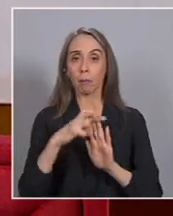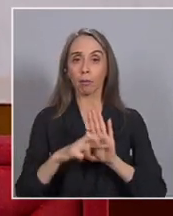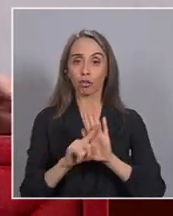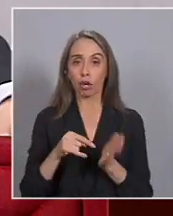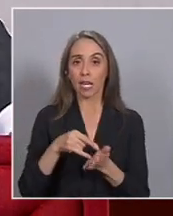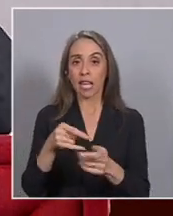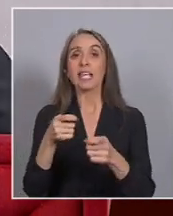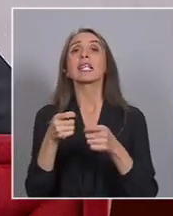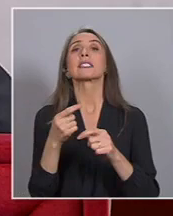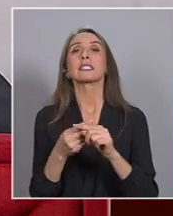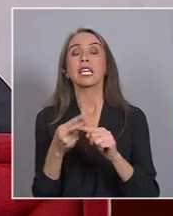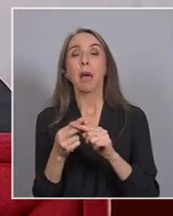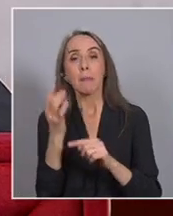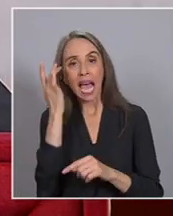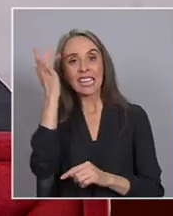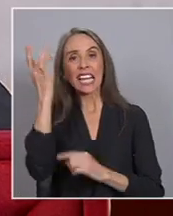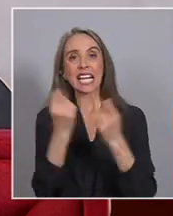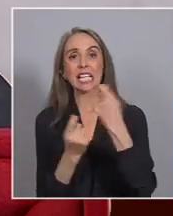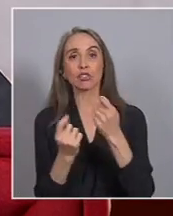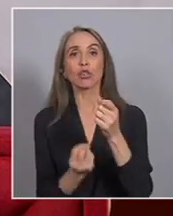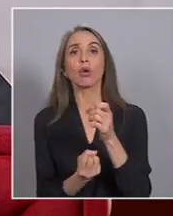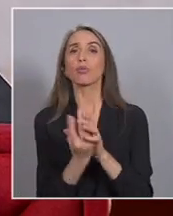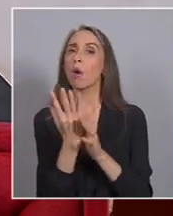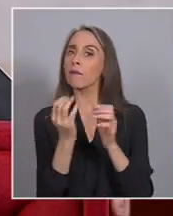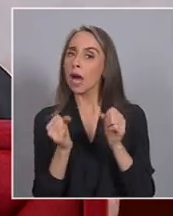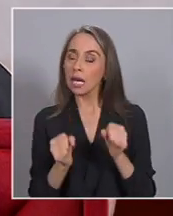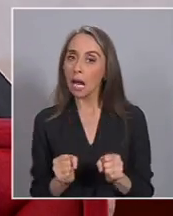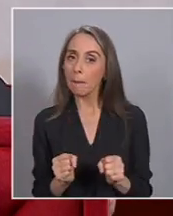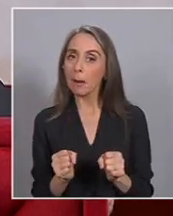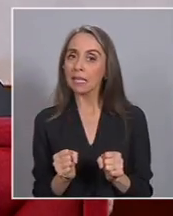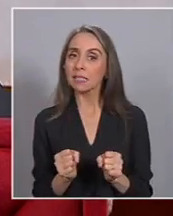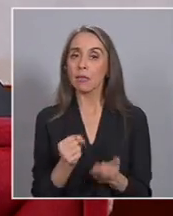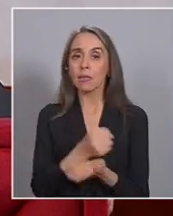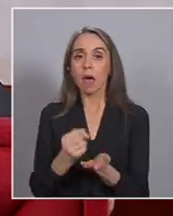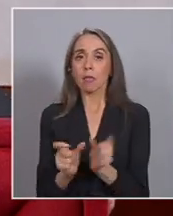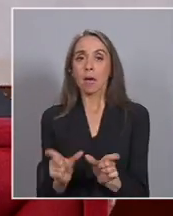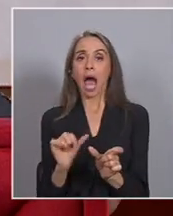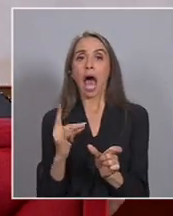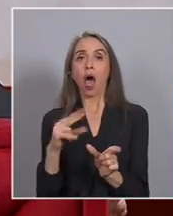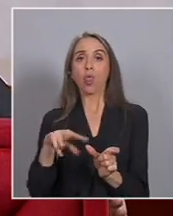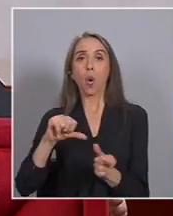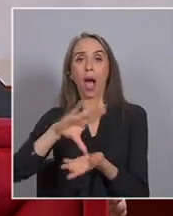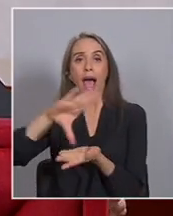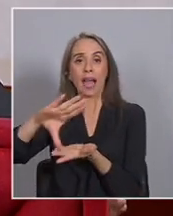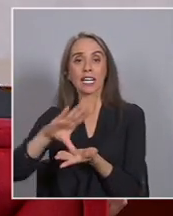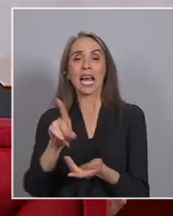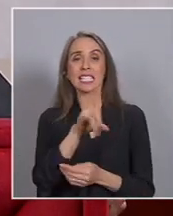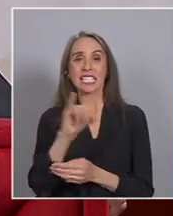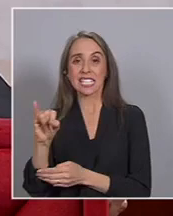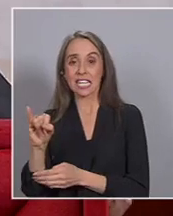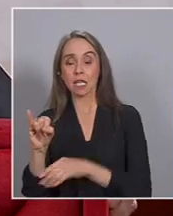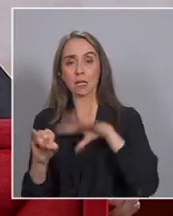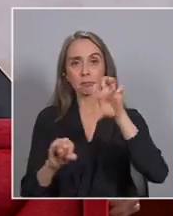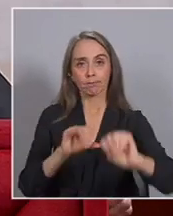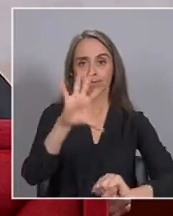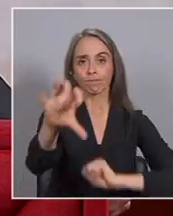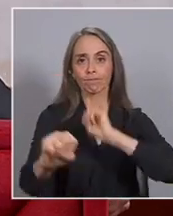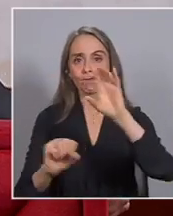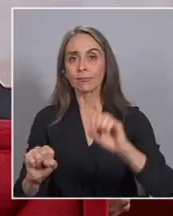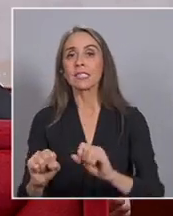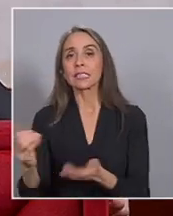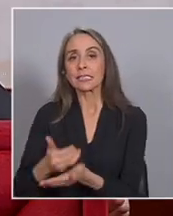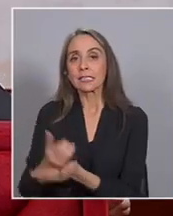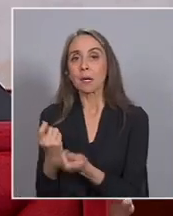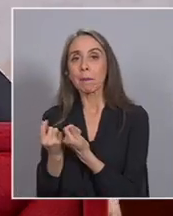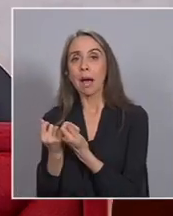de inteligencia económica que creará nuevas capacidades en aduanas y en el Servicio de Impuestos Internos para desbaratar la economía